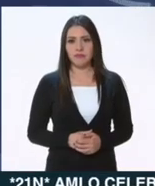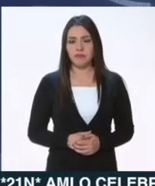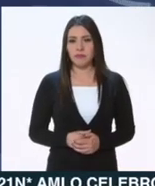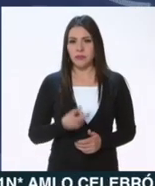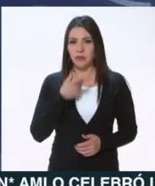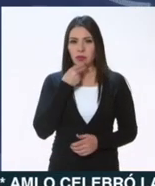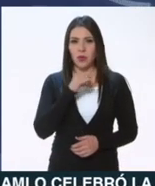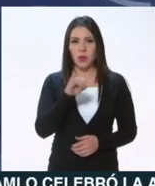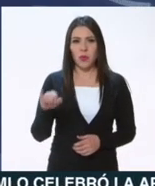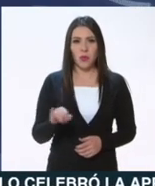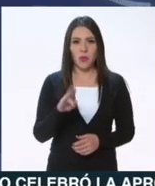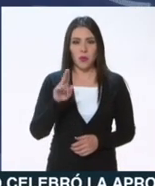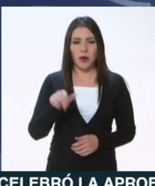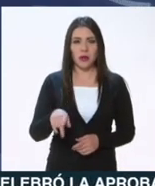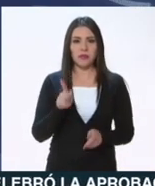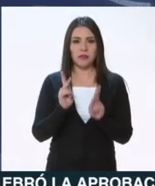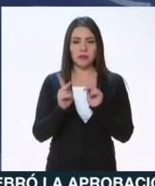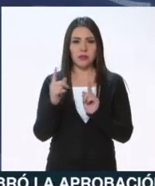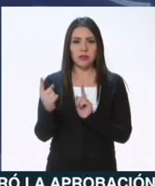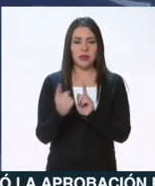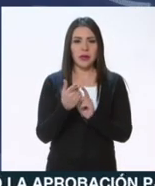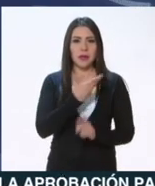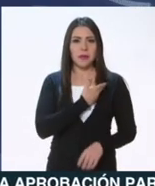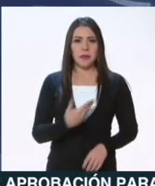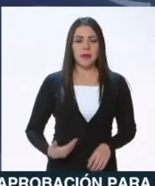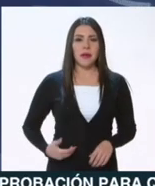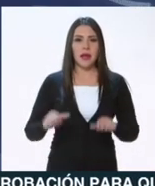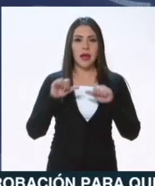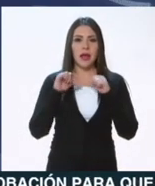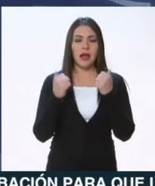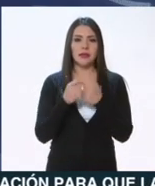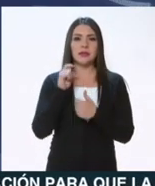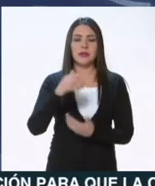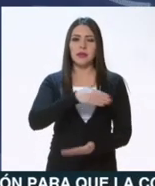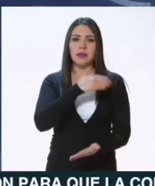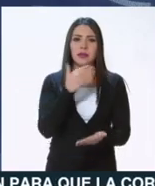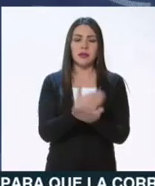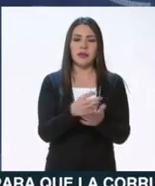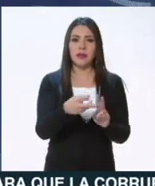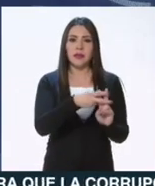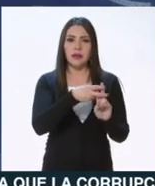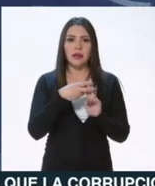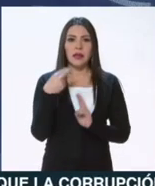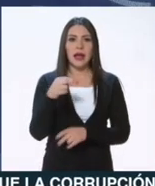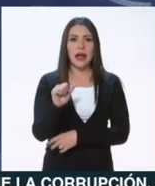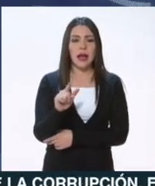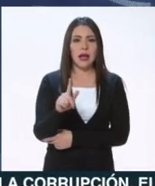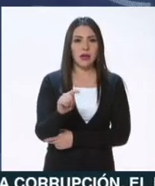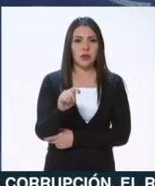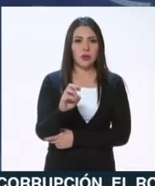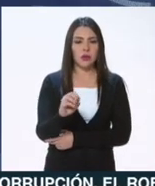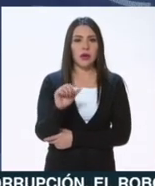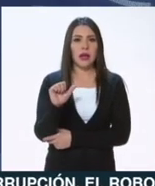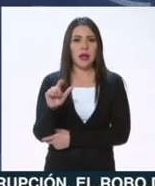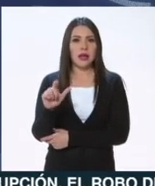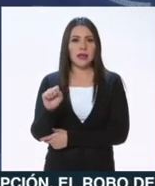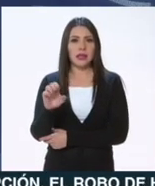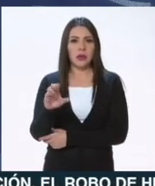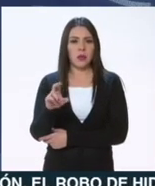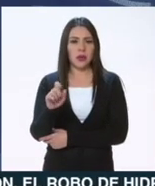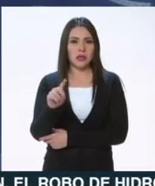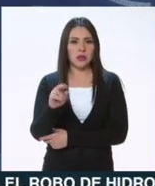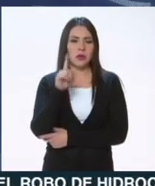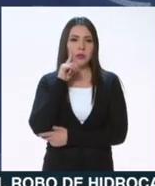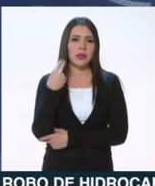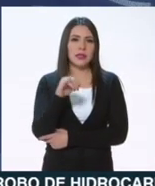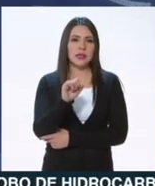compañero Juan Becerra conversó con la presidenta de la Asociación Alto al Secuestro, Isabel Miranda de Wallace, sobre este delito que ha incrementado su